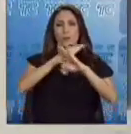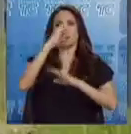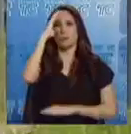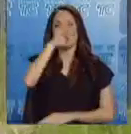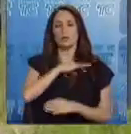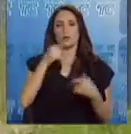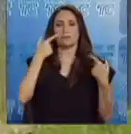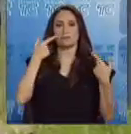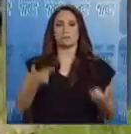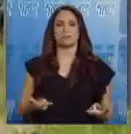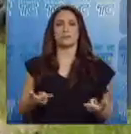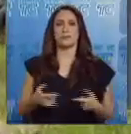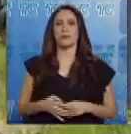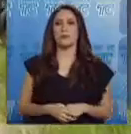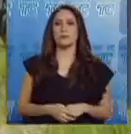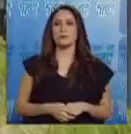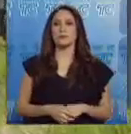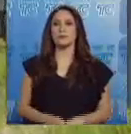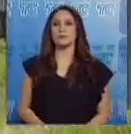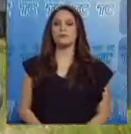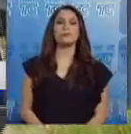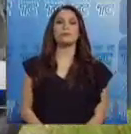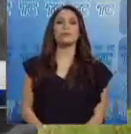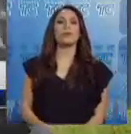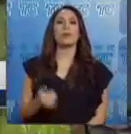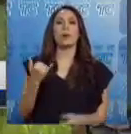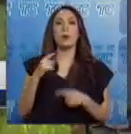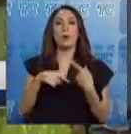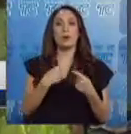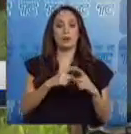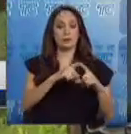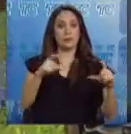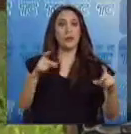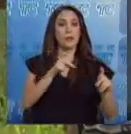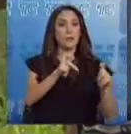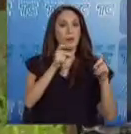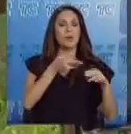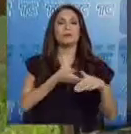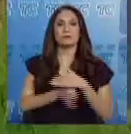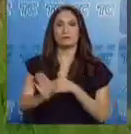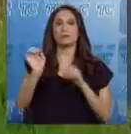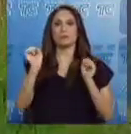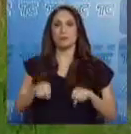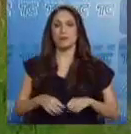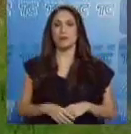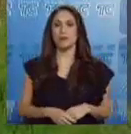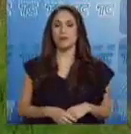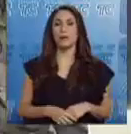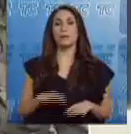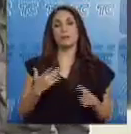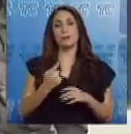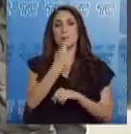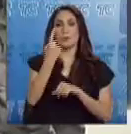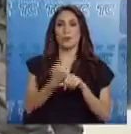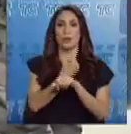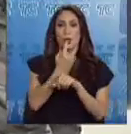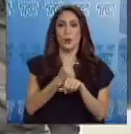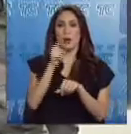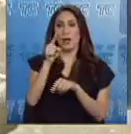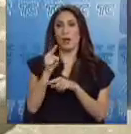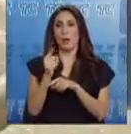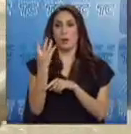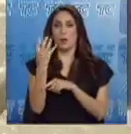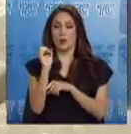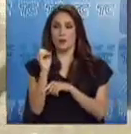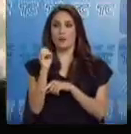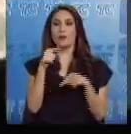Nacional. Los que están autorizados, las personas que tengan salvoconducto. Desde este lugar existe una distancia en tiempo de 1 hora con 40 minutos hasta el